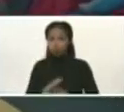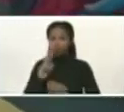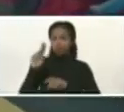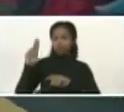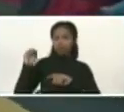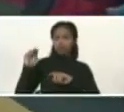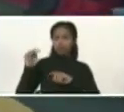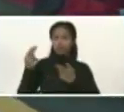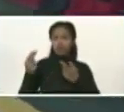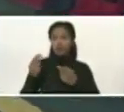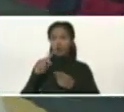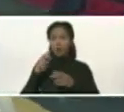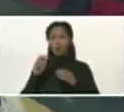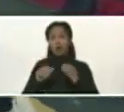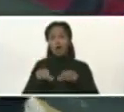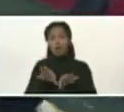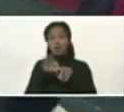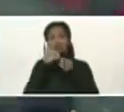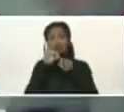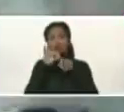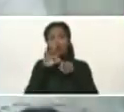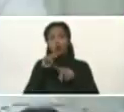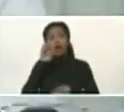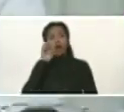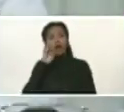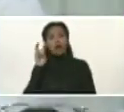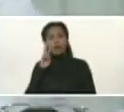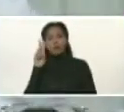Nunca le ganaron una elección a Evo Morales.